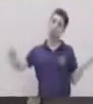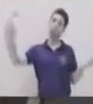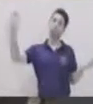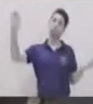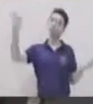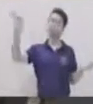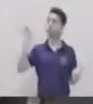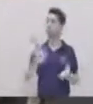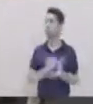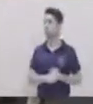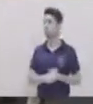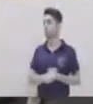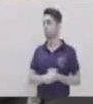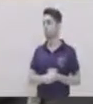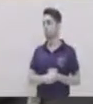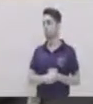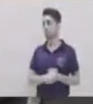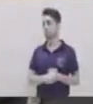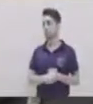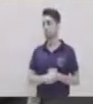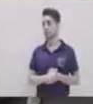rojo.